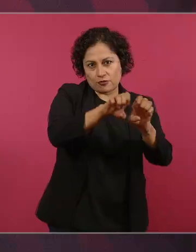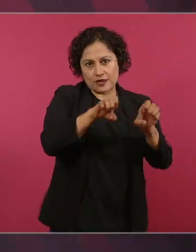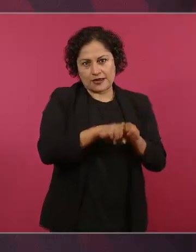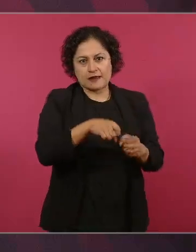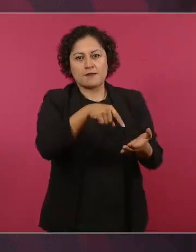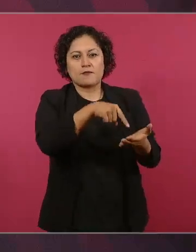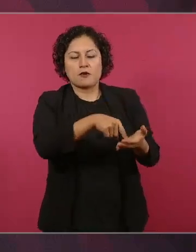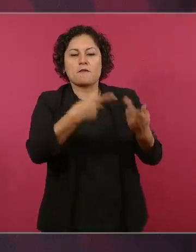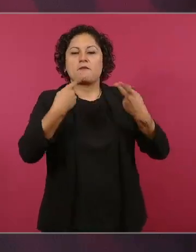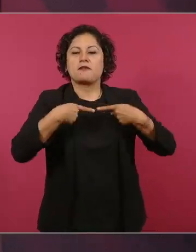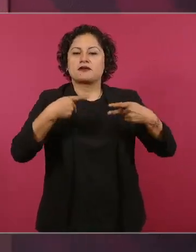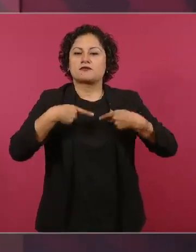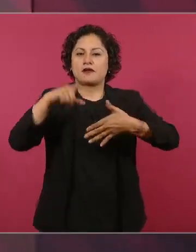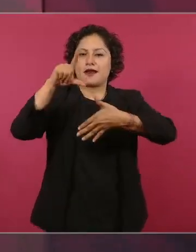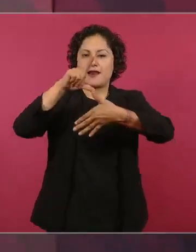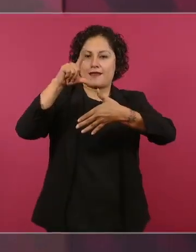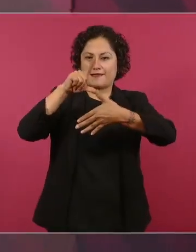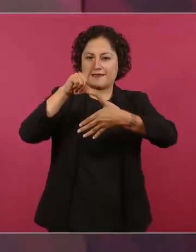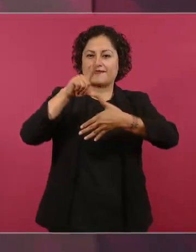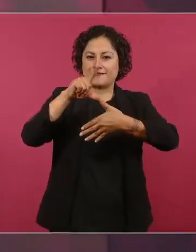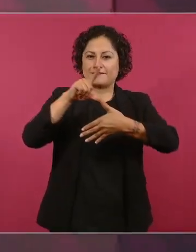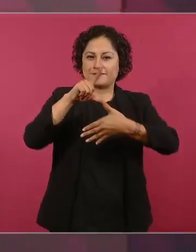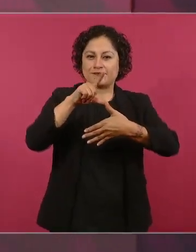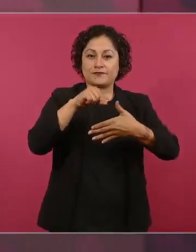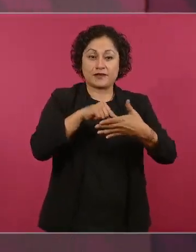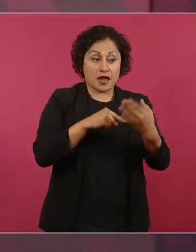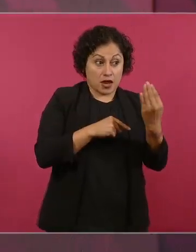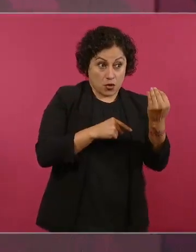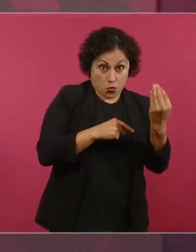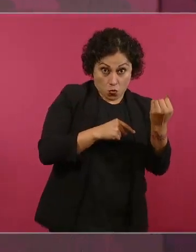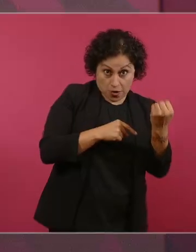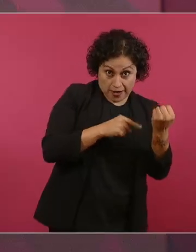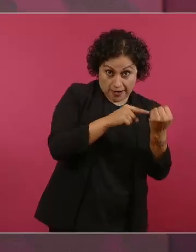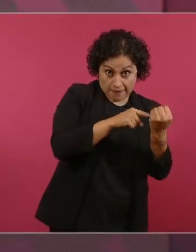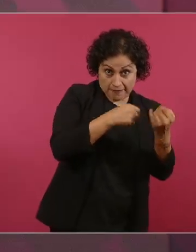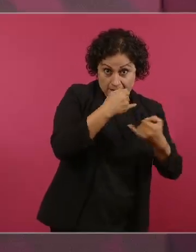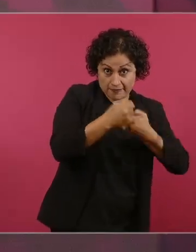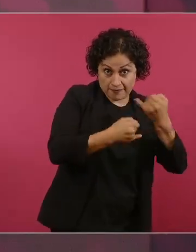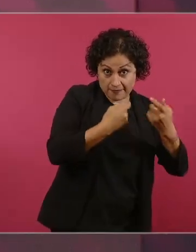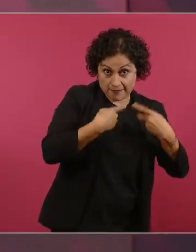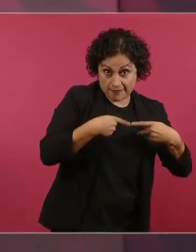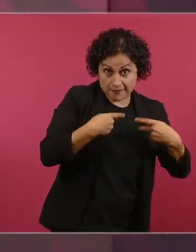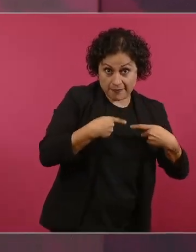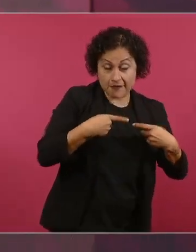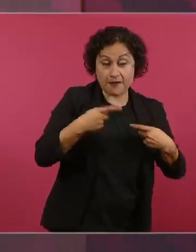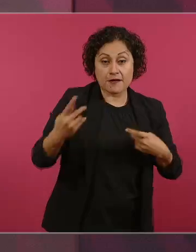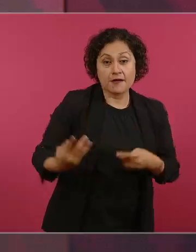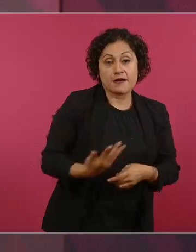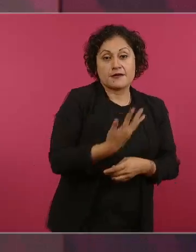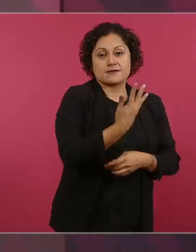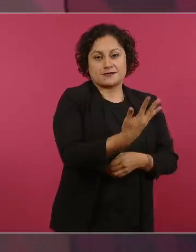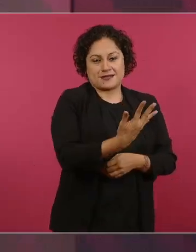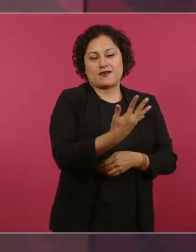De los 9 hay 5 latinos. Y tienen a